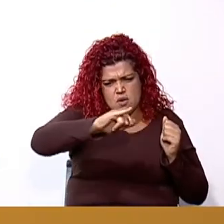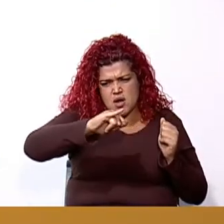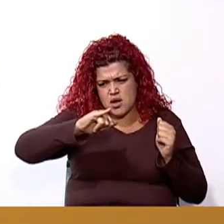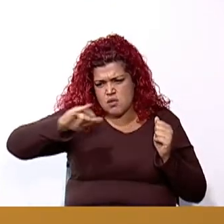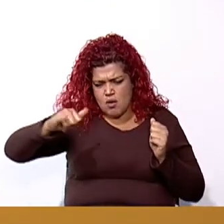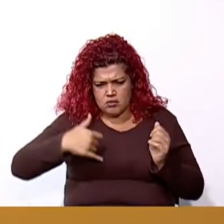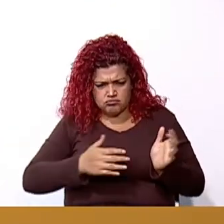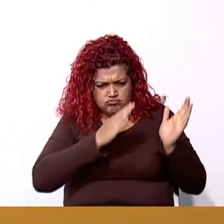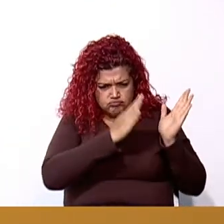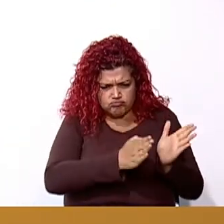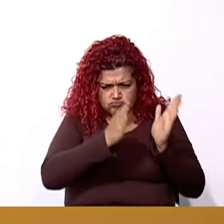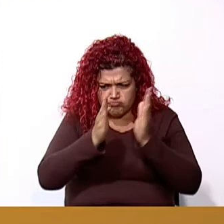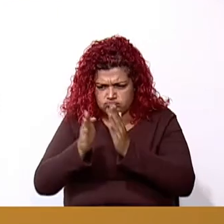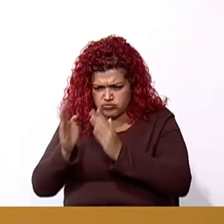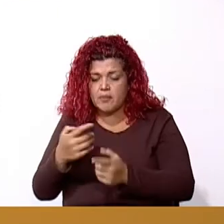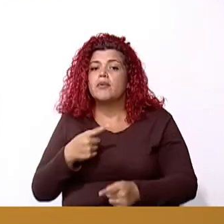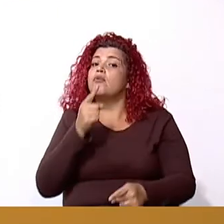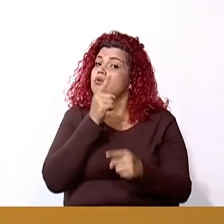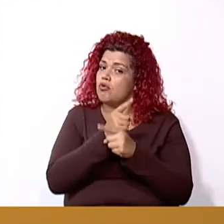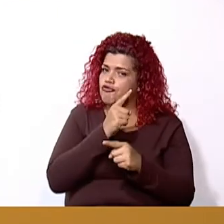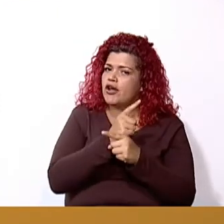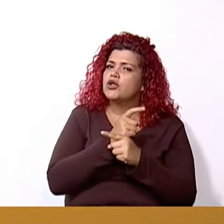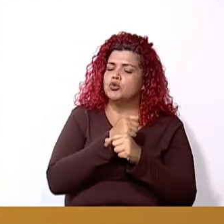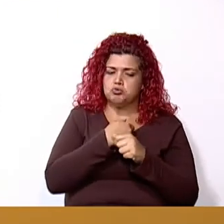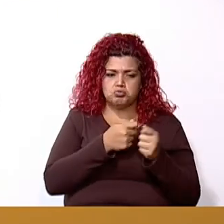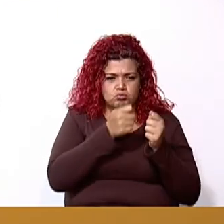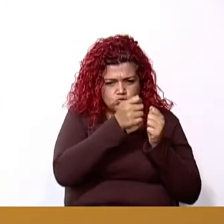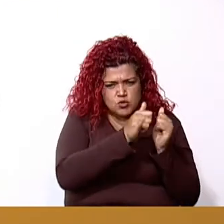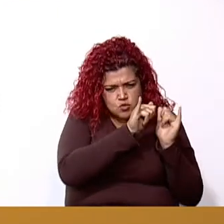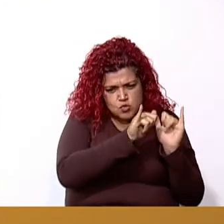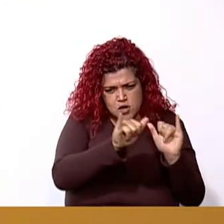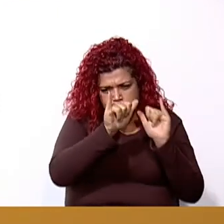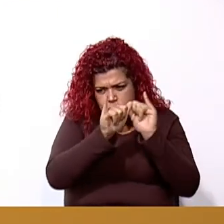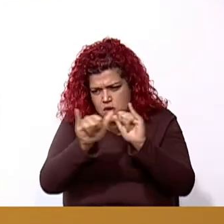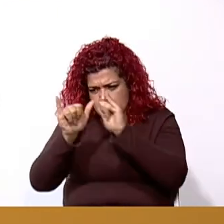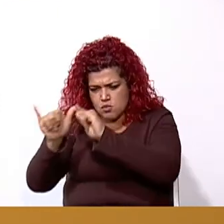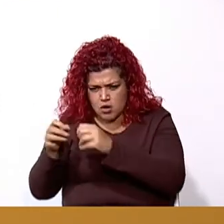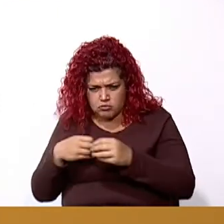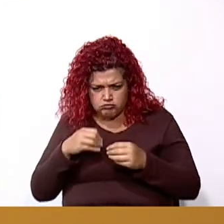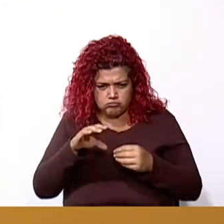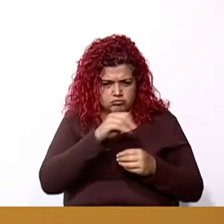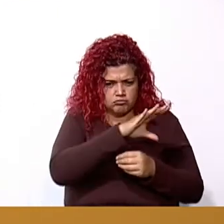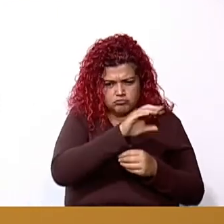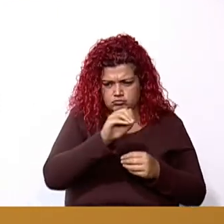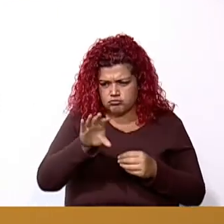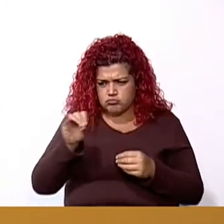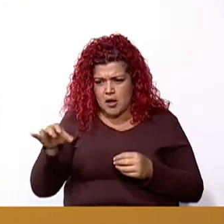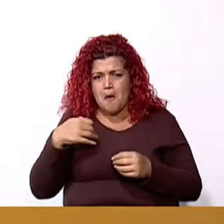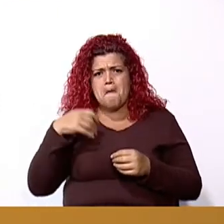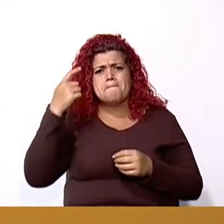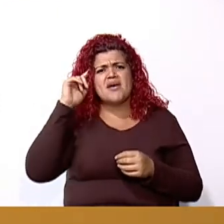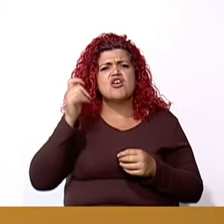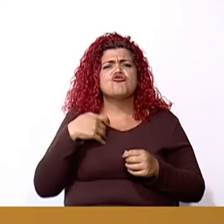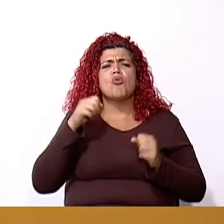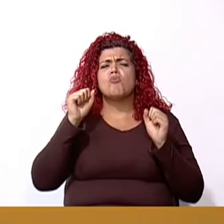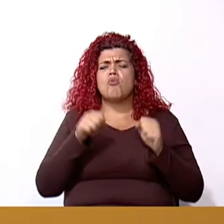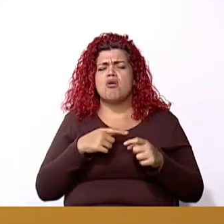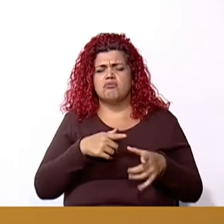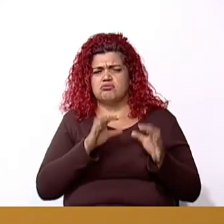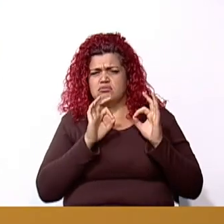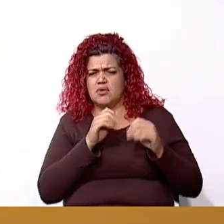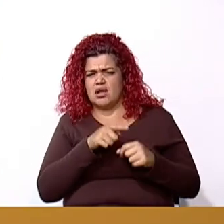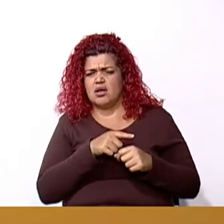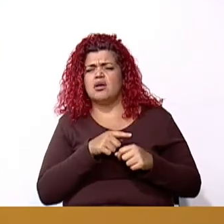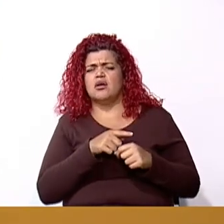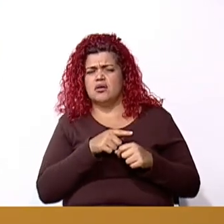manera correcta. Y lo más importante es que para poder verificar si todas esas divisiones han